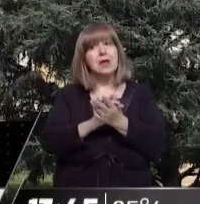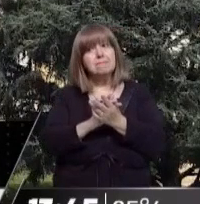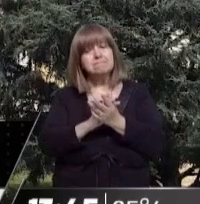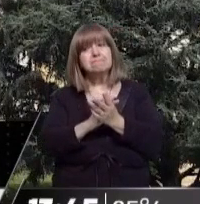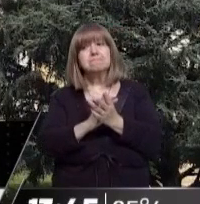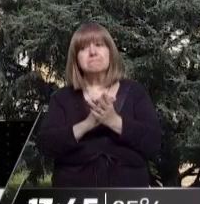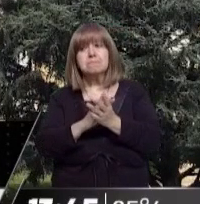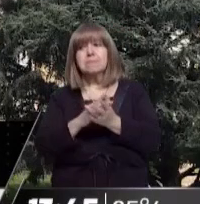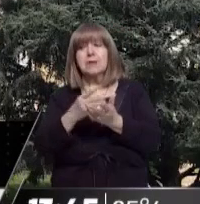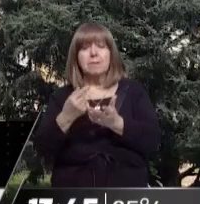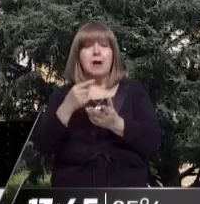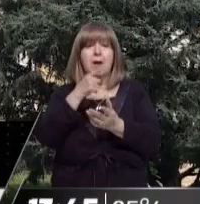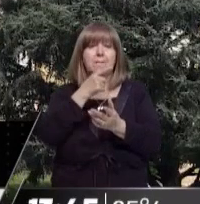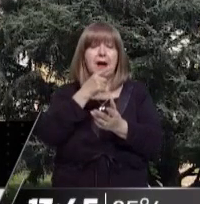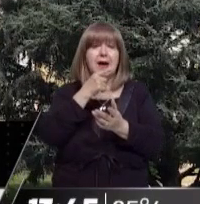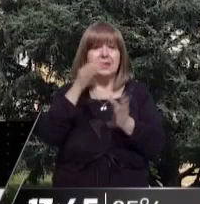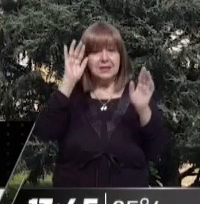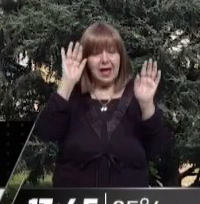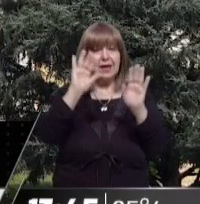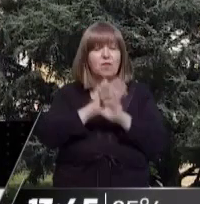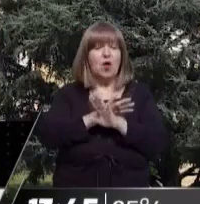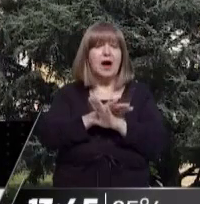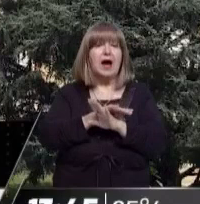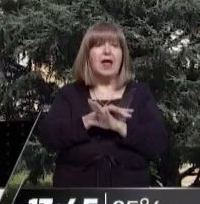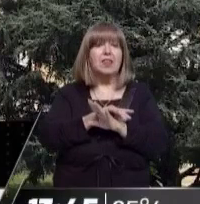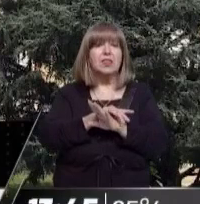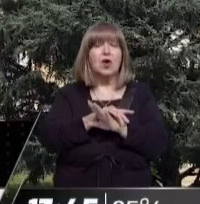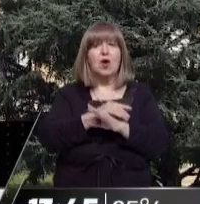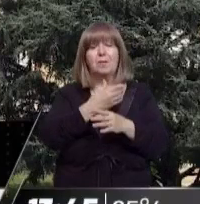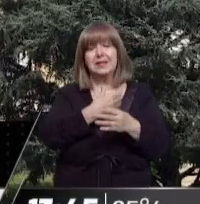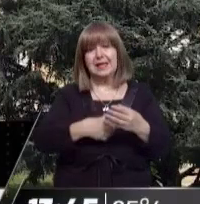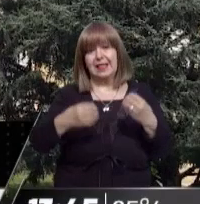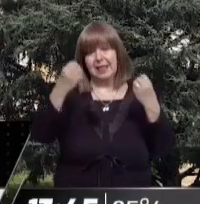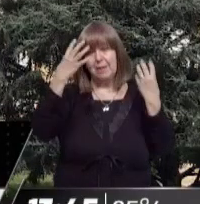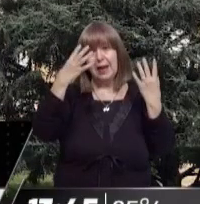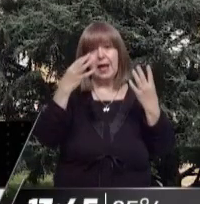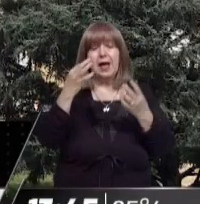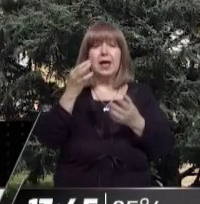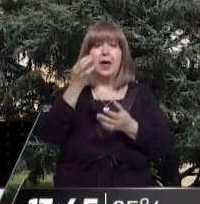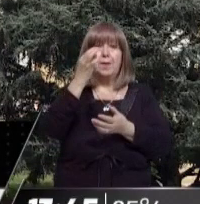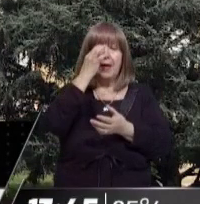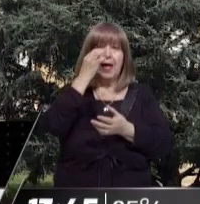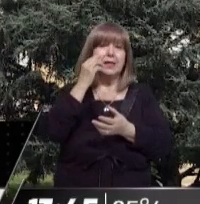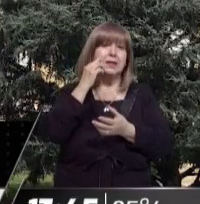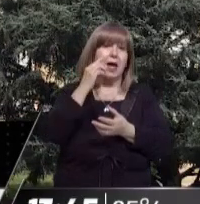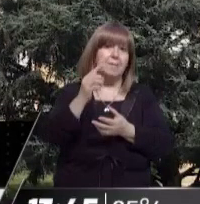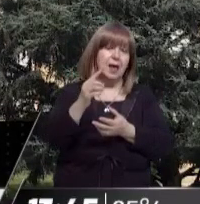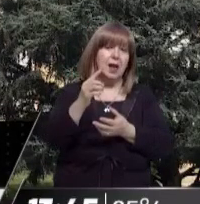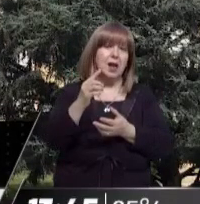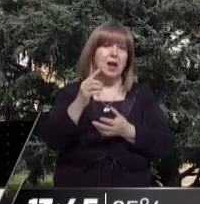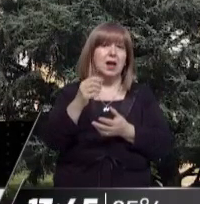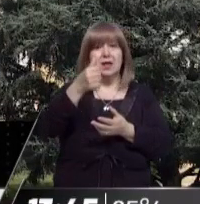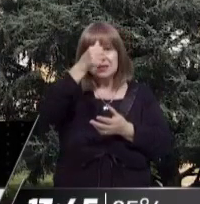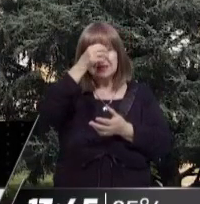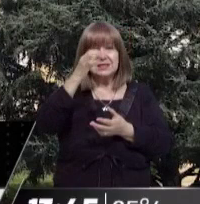la cifra? Yo creo que sí. ¿Y son 20.000, 24.000 o no? 20.000, después 20 lo aclararon. No, bueno,